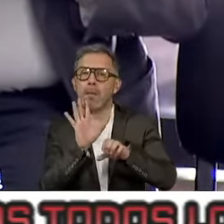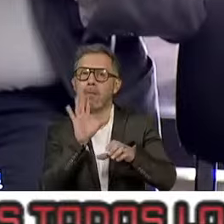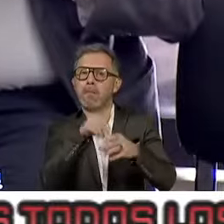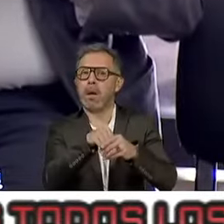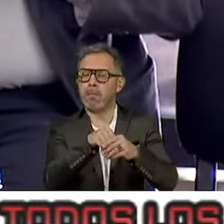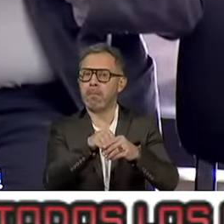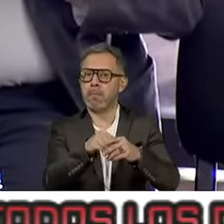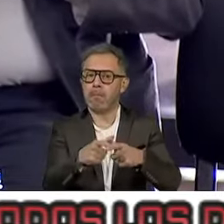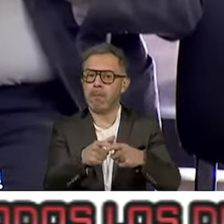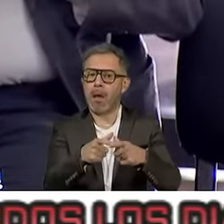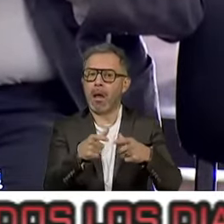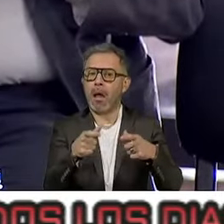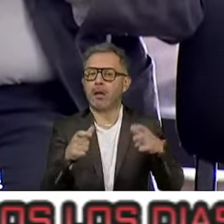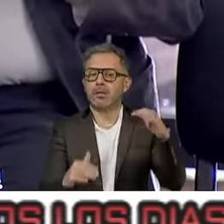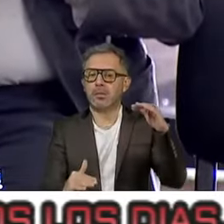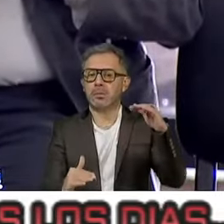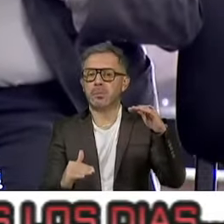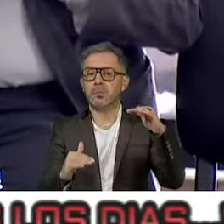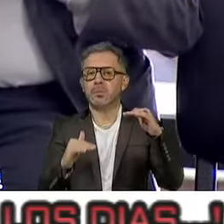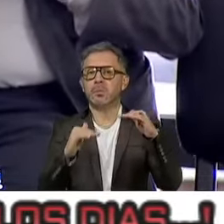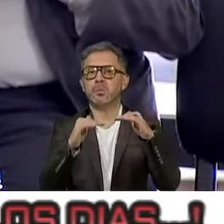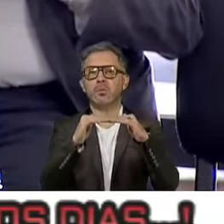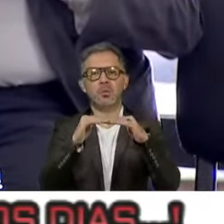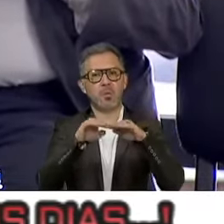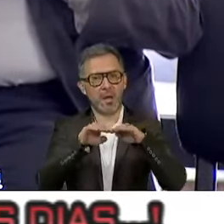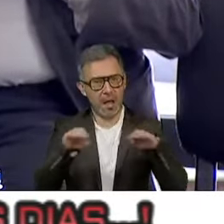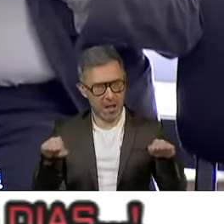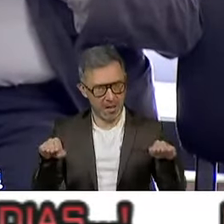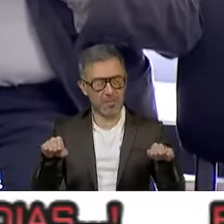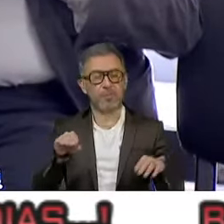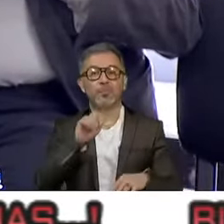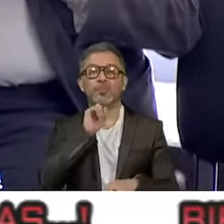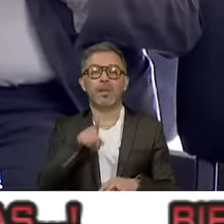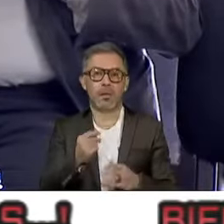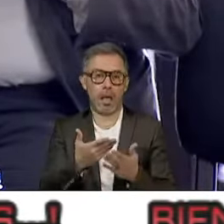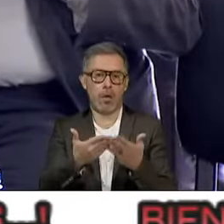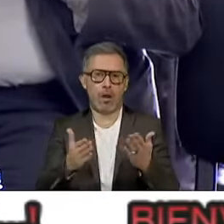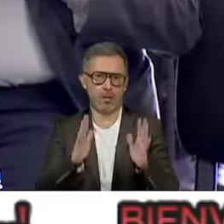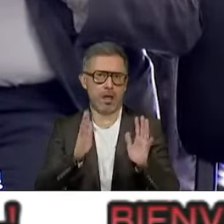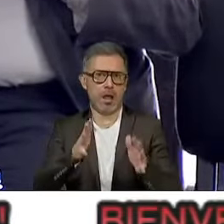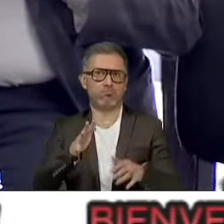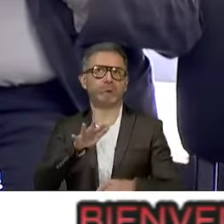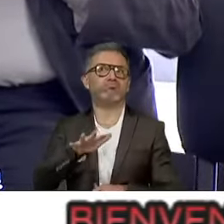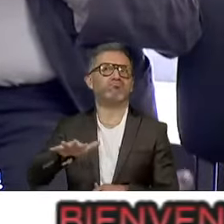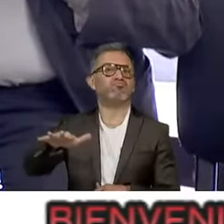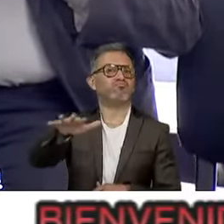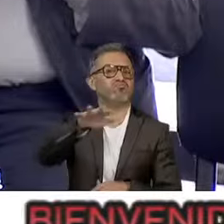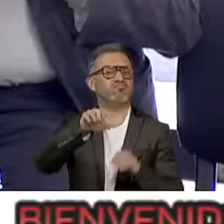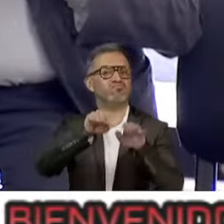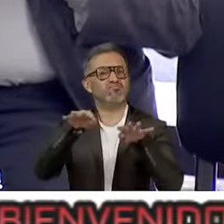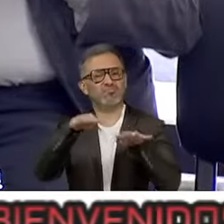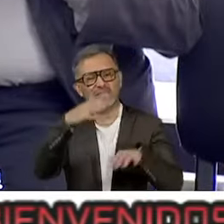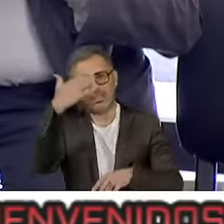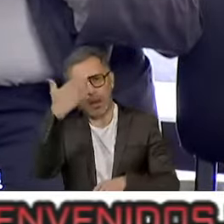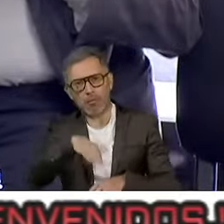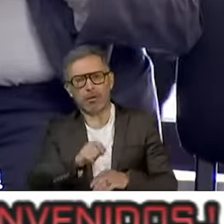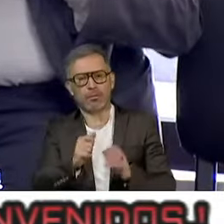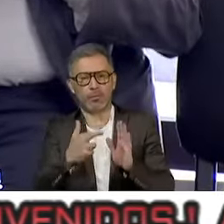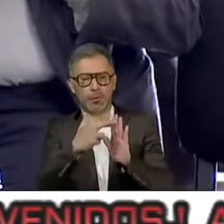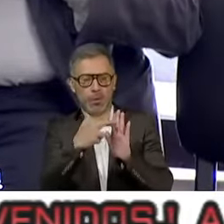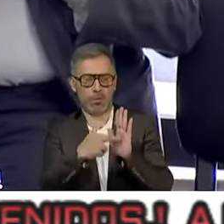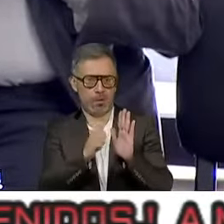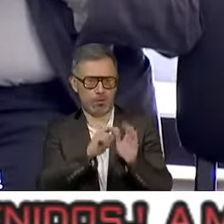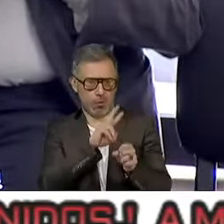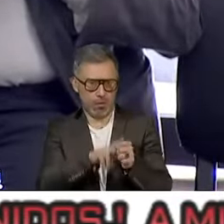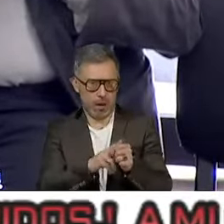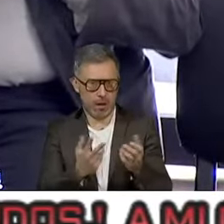digamos, de reconocimiento público y algo que está en nuestra normalidad y que hoy pudiera ser algo ordinario, pero